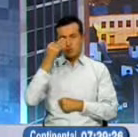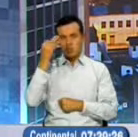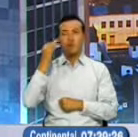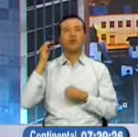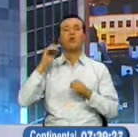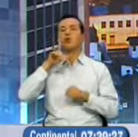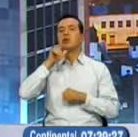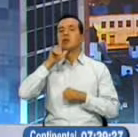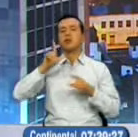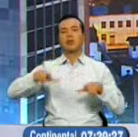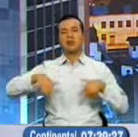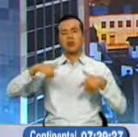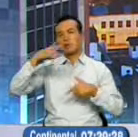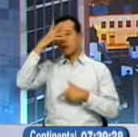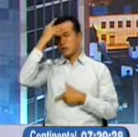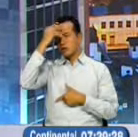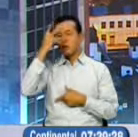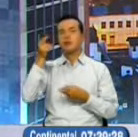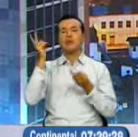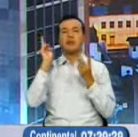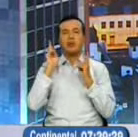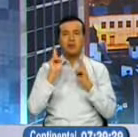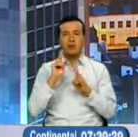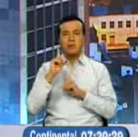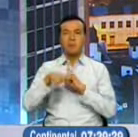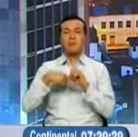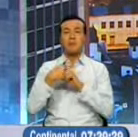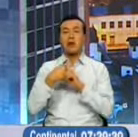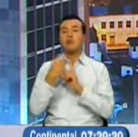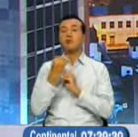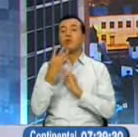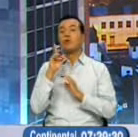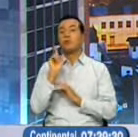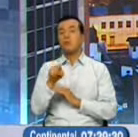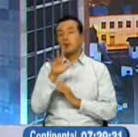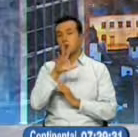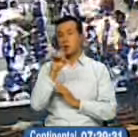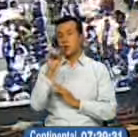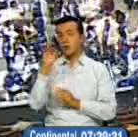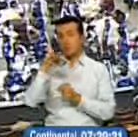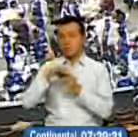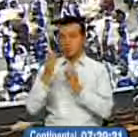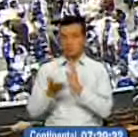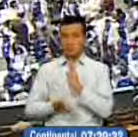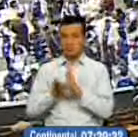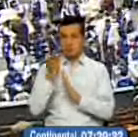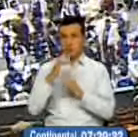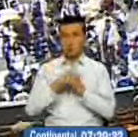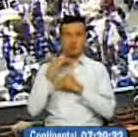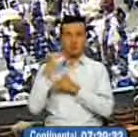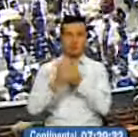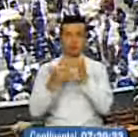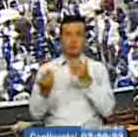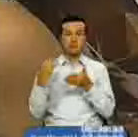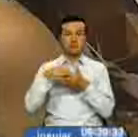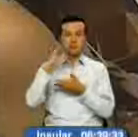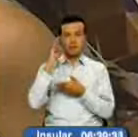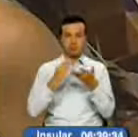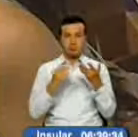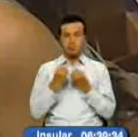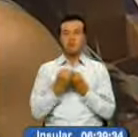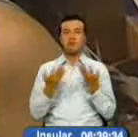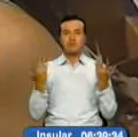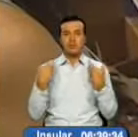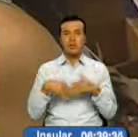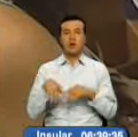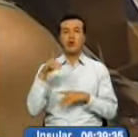en las elecciones presidenciales, sino que además sumó más de 1.500 votos. El proceso de recuento de votos culminó luego